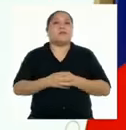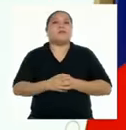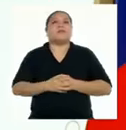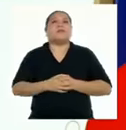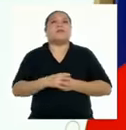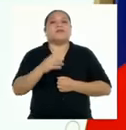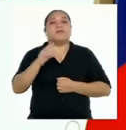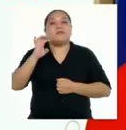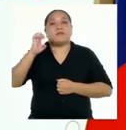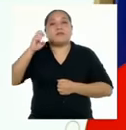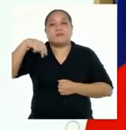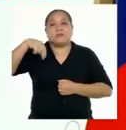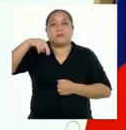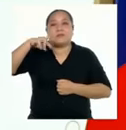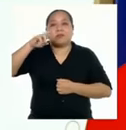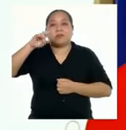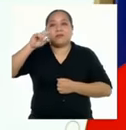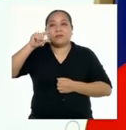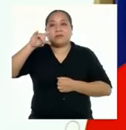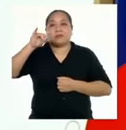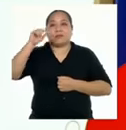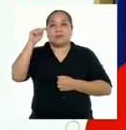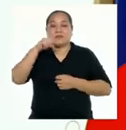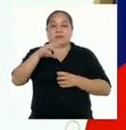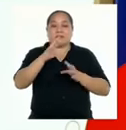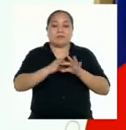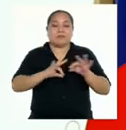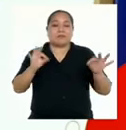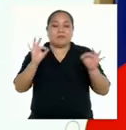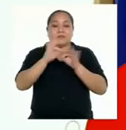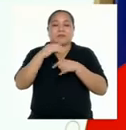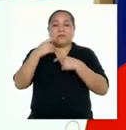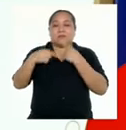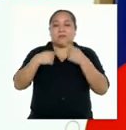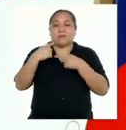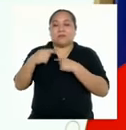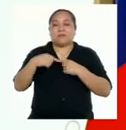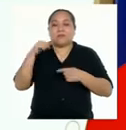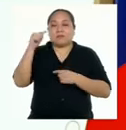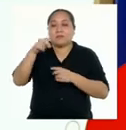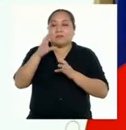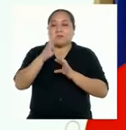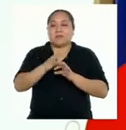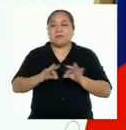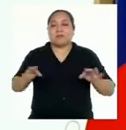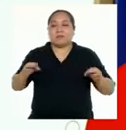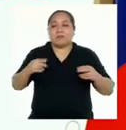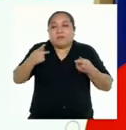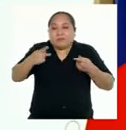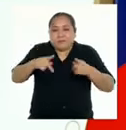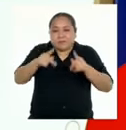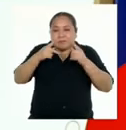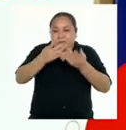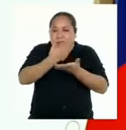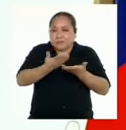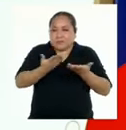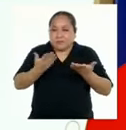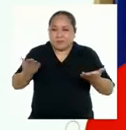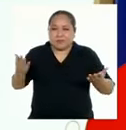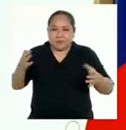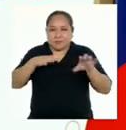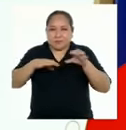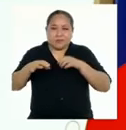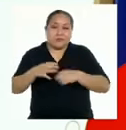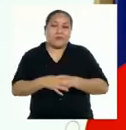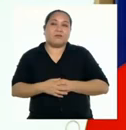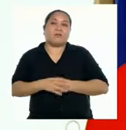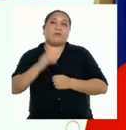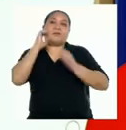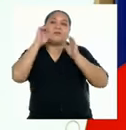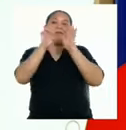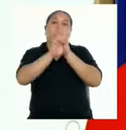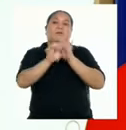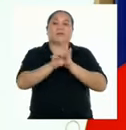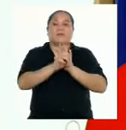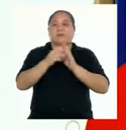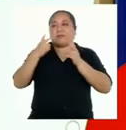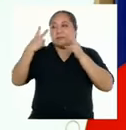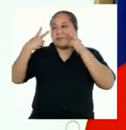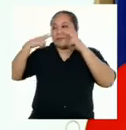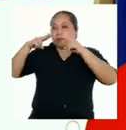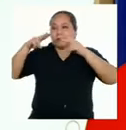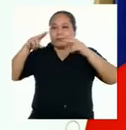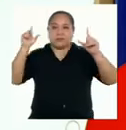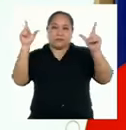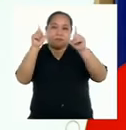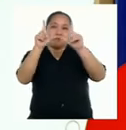La energía es muy importante en nuestro día a día y nos permite realizar muchas actividades. Por ejemplo, vernos a través de